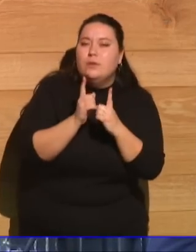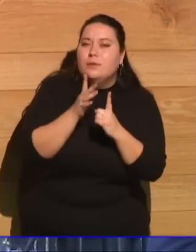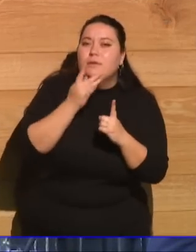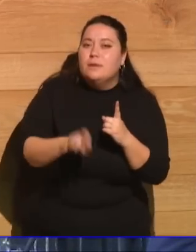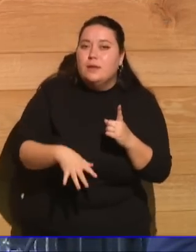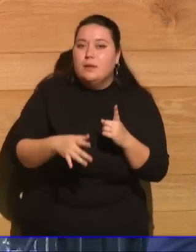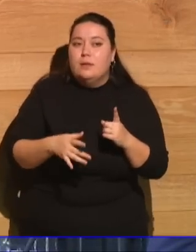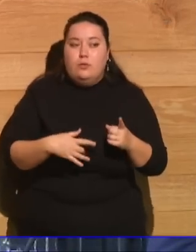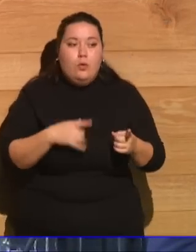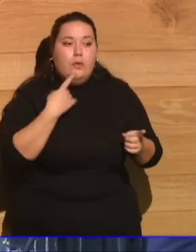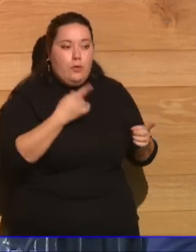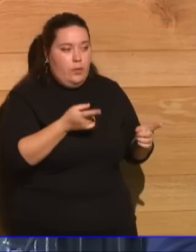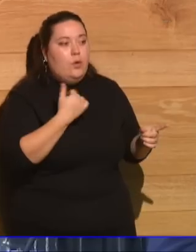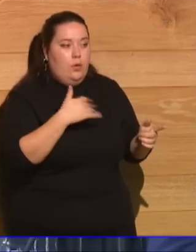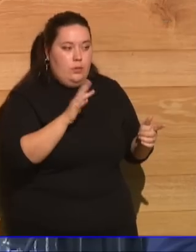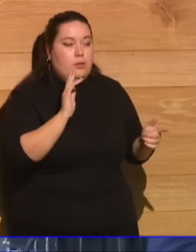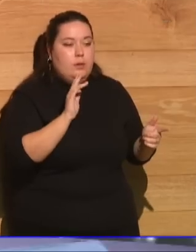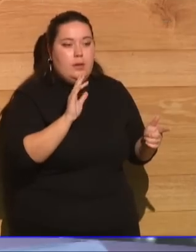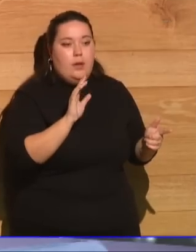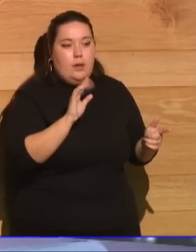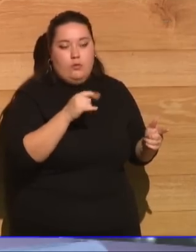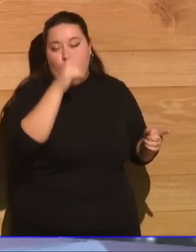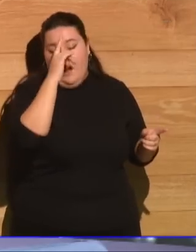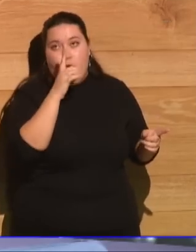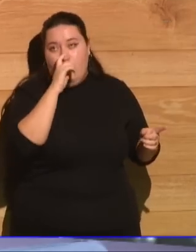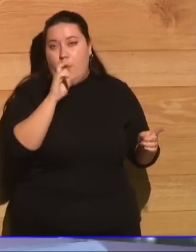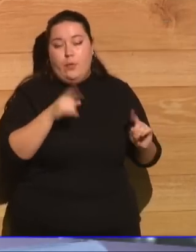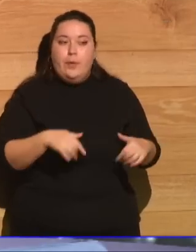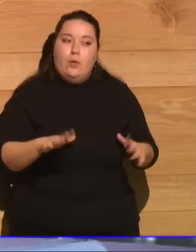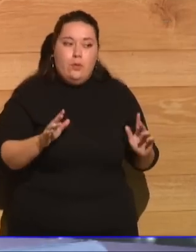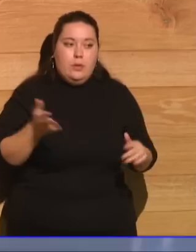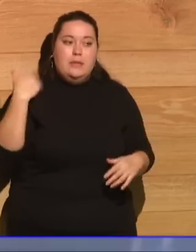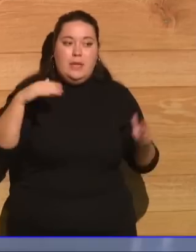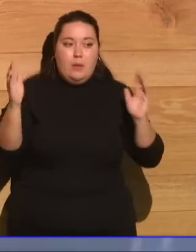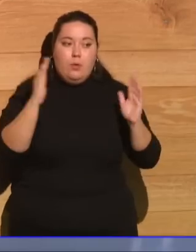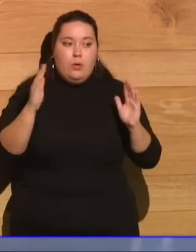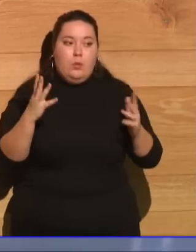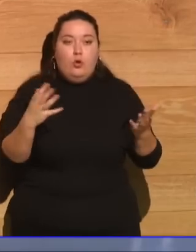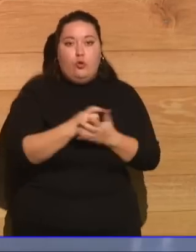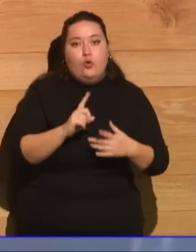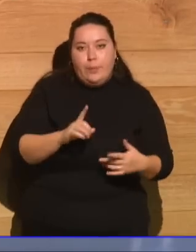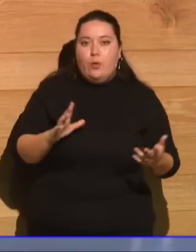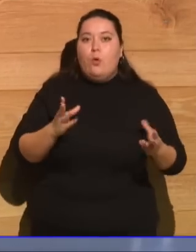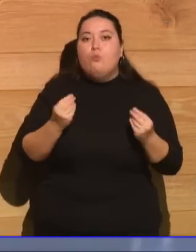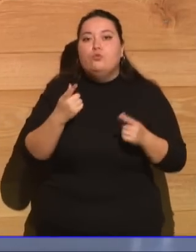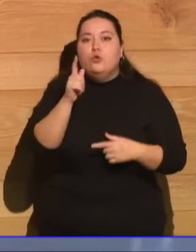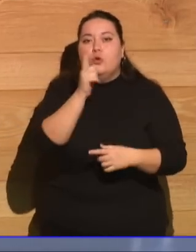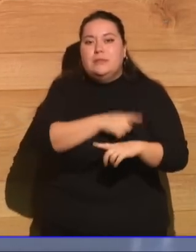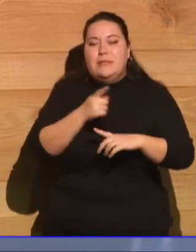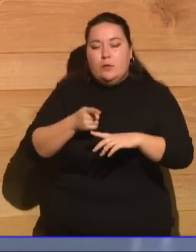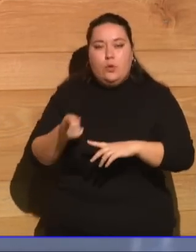A lo mejor... No, está seguro que ahí hay 4 grandes... No lo sé. Sí, pero es que era el estilo. Míralo. En esa época, todos los directores, bueno, no todos, pero muchísimos directores hacían